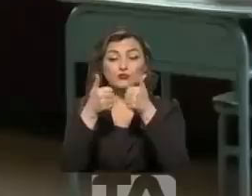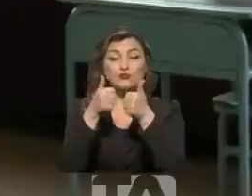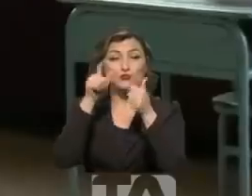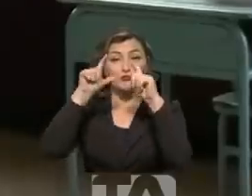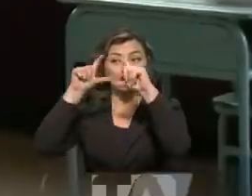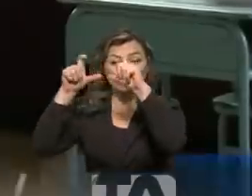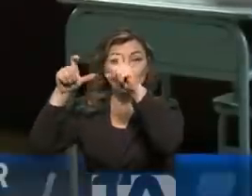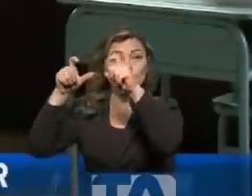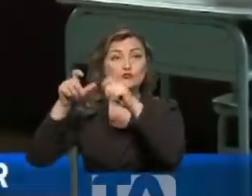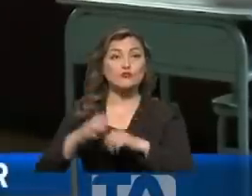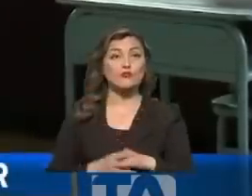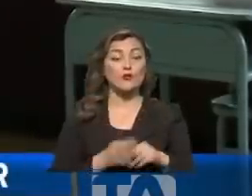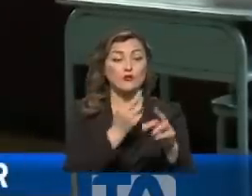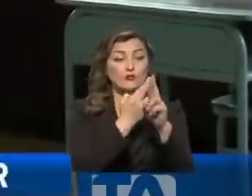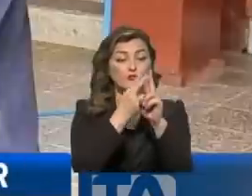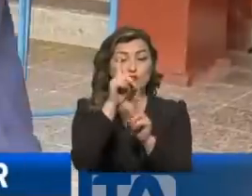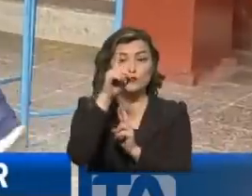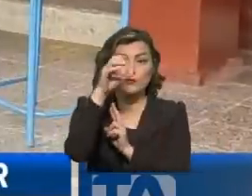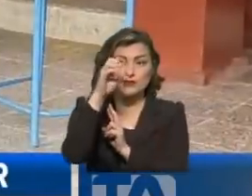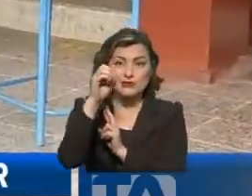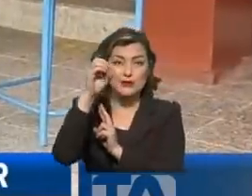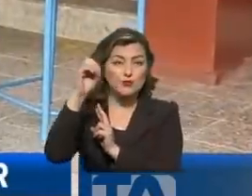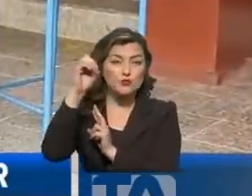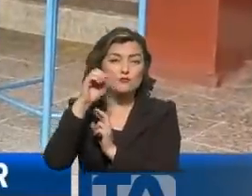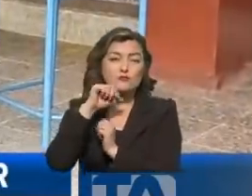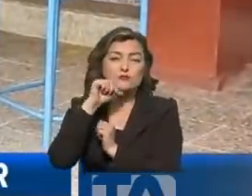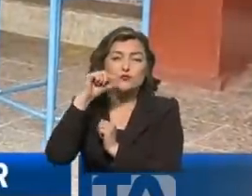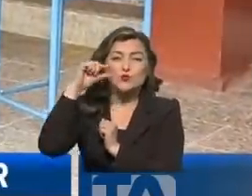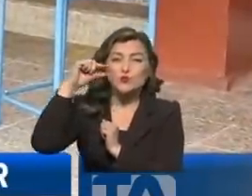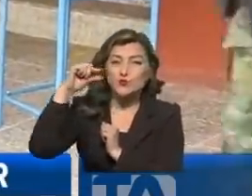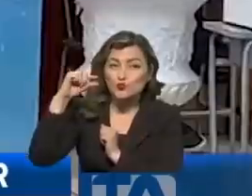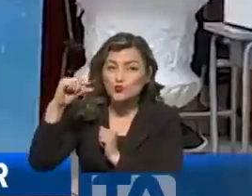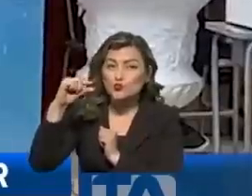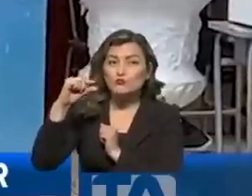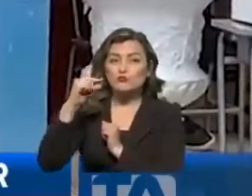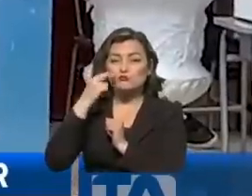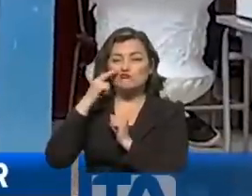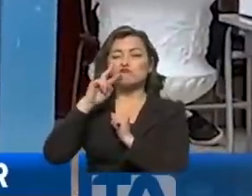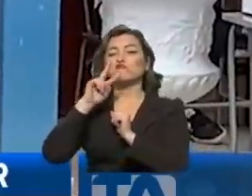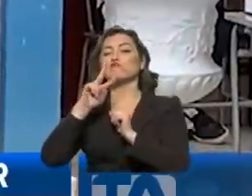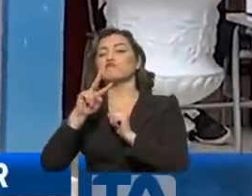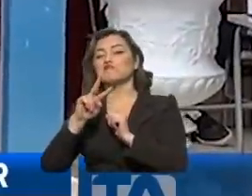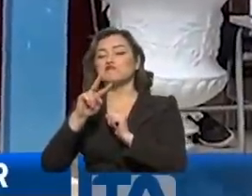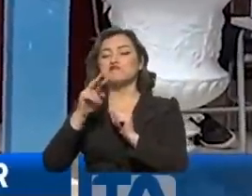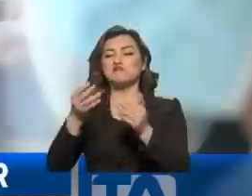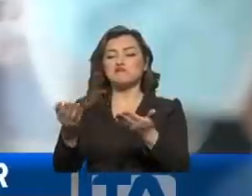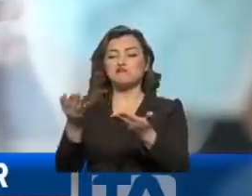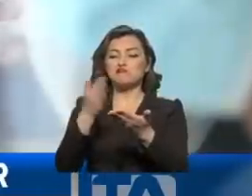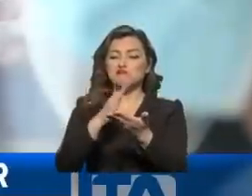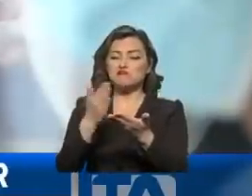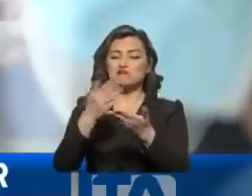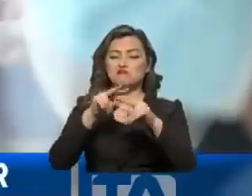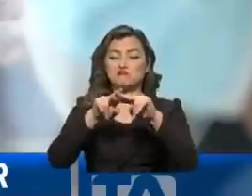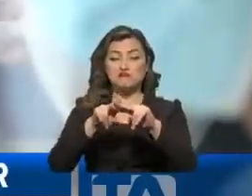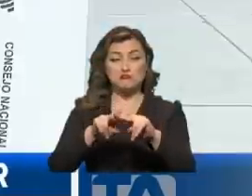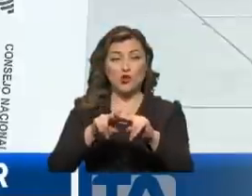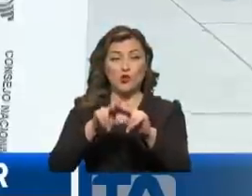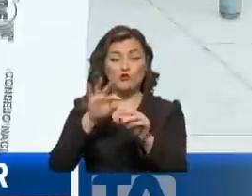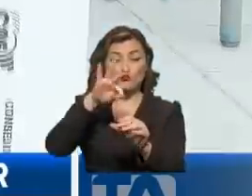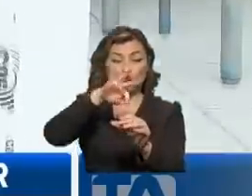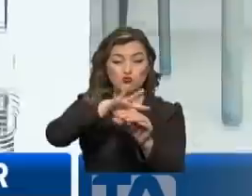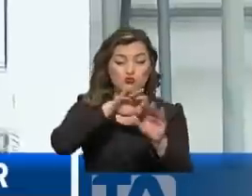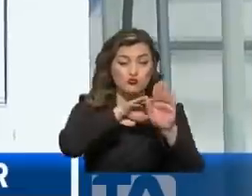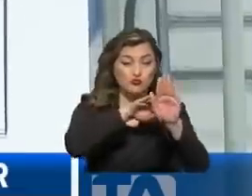los resultados casi al 100% escrutados y queremos visualizar físicamente la votación que respaldó a